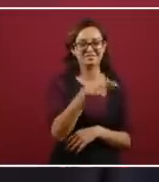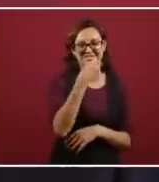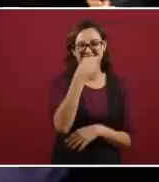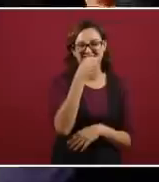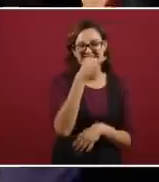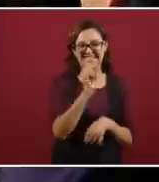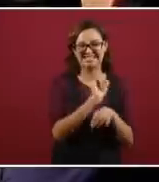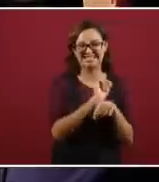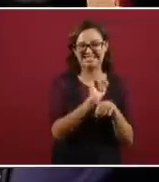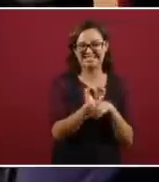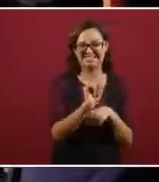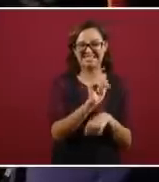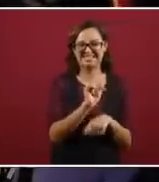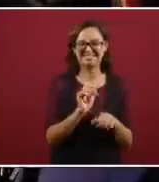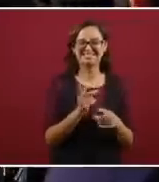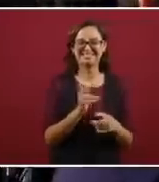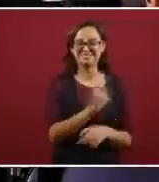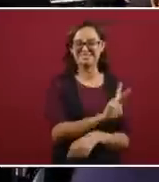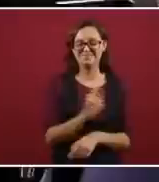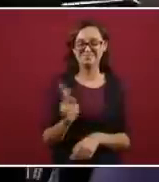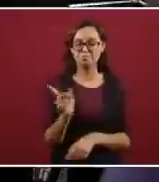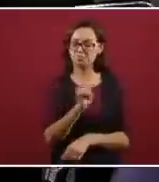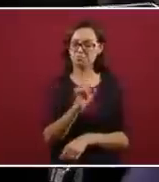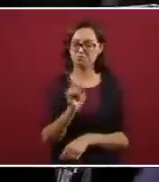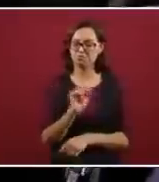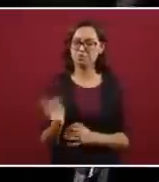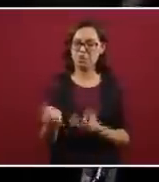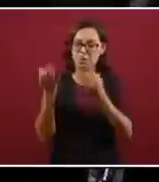Sí, señor presidente,